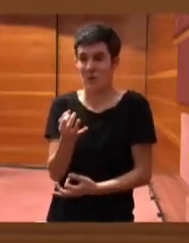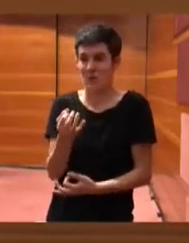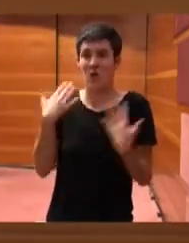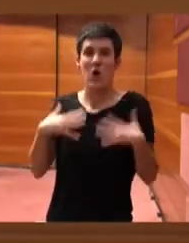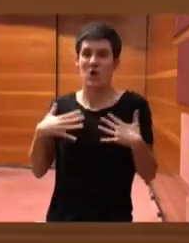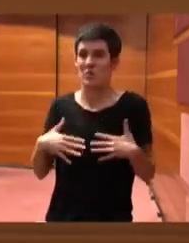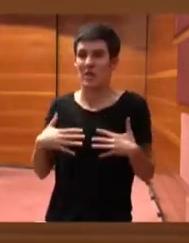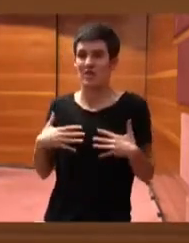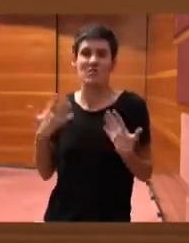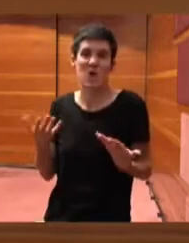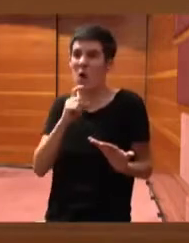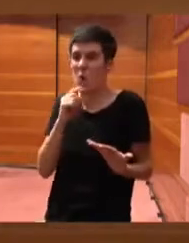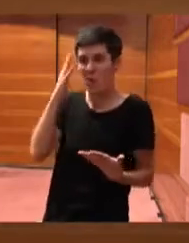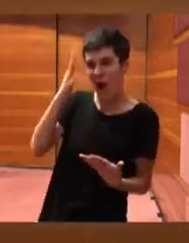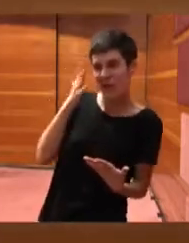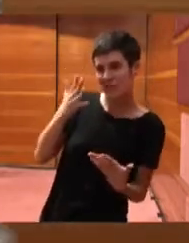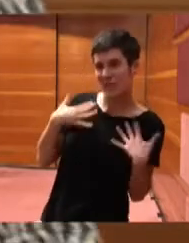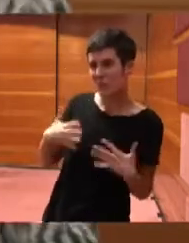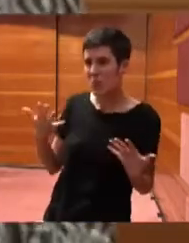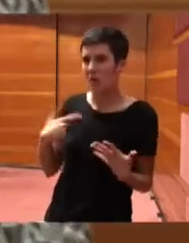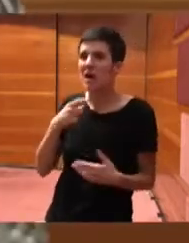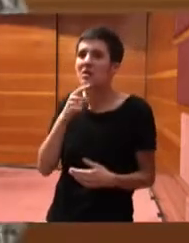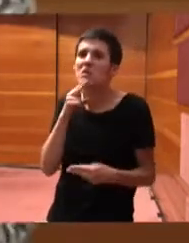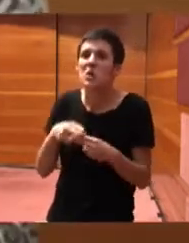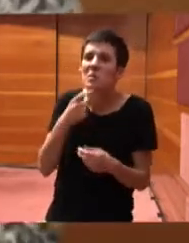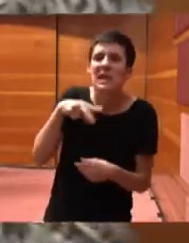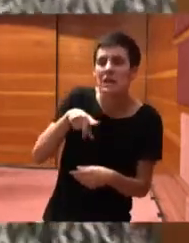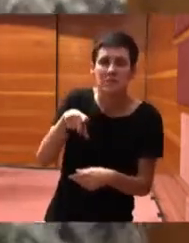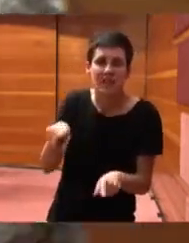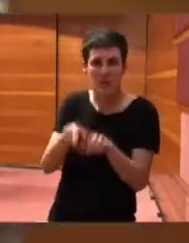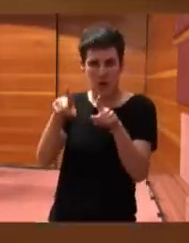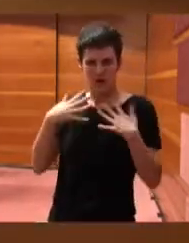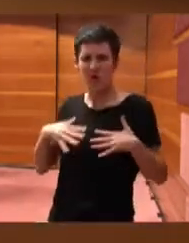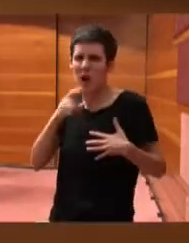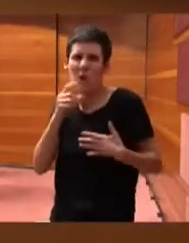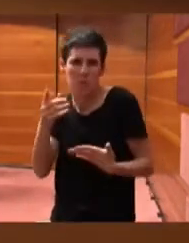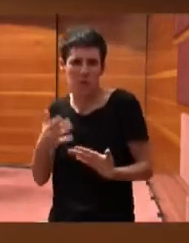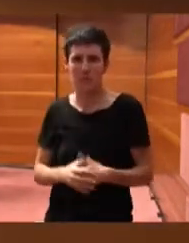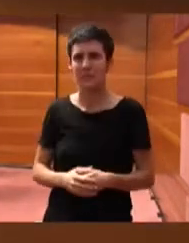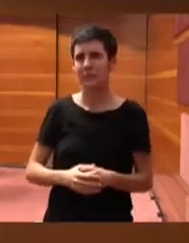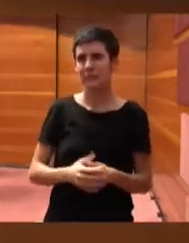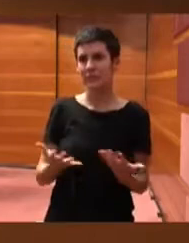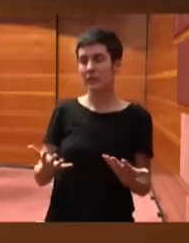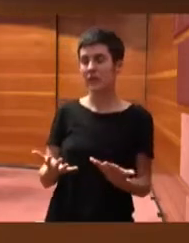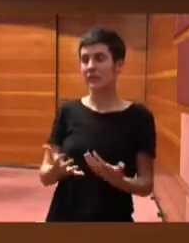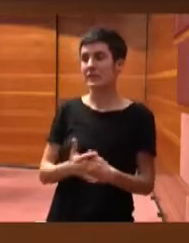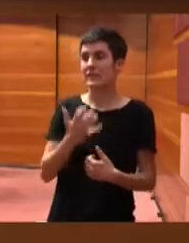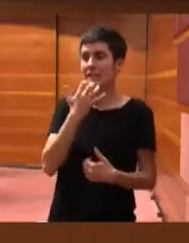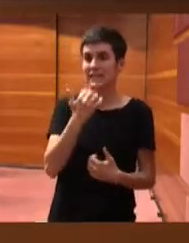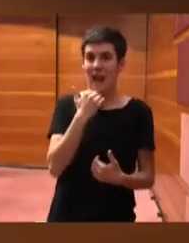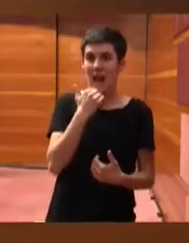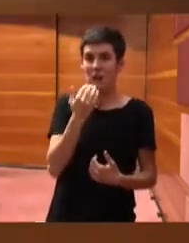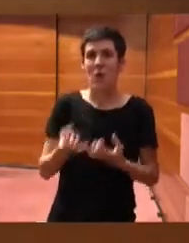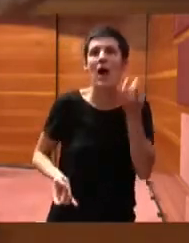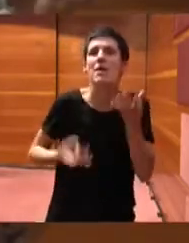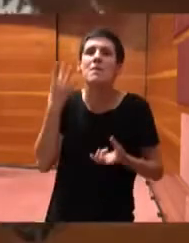vestidas las invitadas. Ni siquiera quién son, sino cómo van vestidas. Bueno, pues por si tengo un evento, voy a ver si no saco la